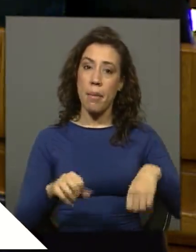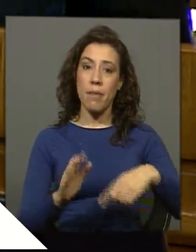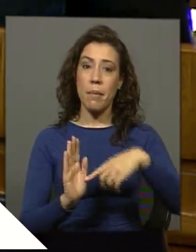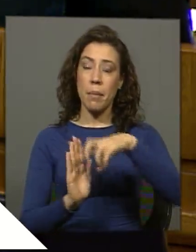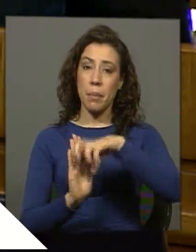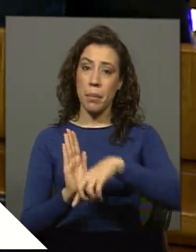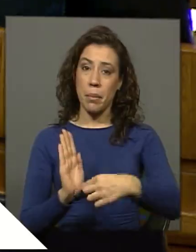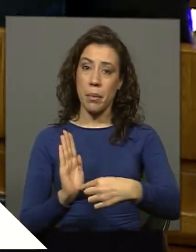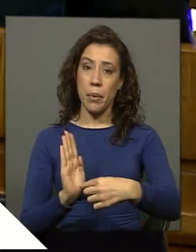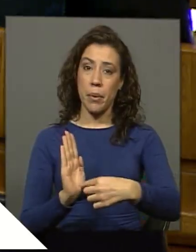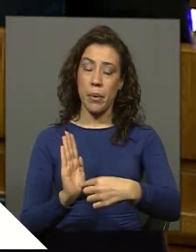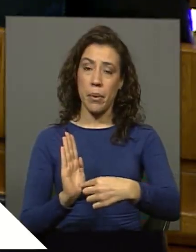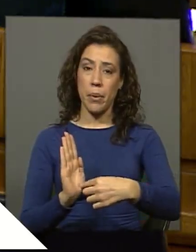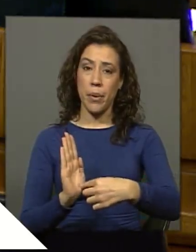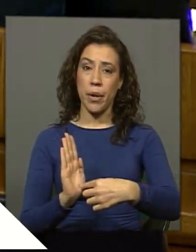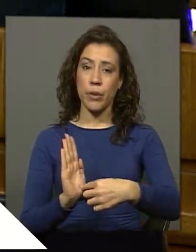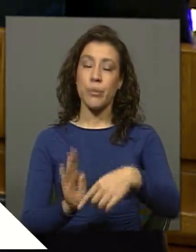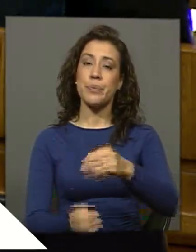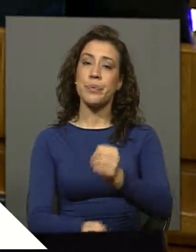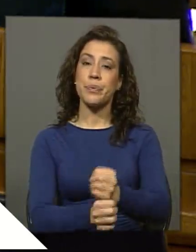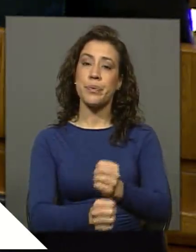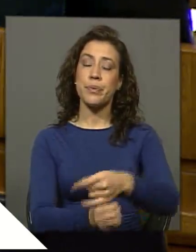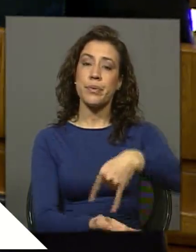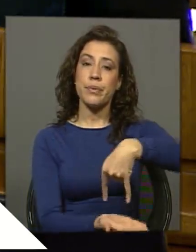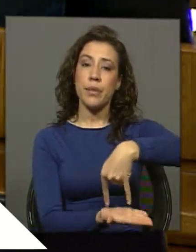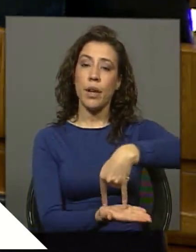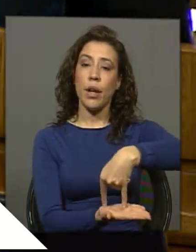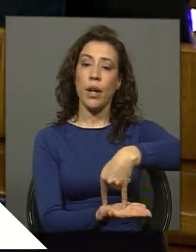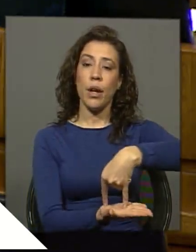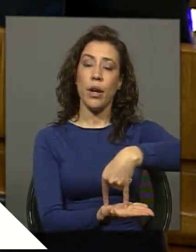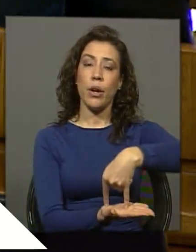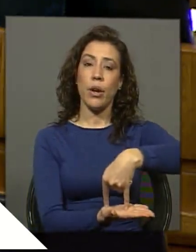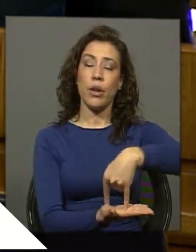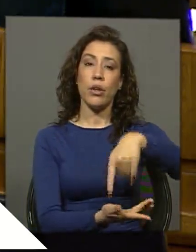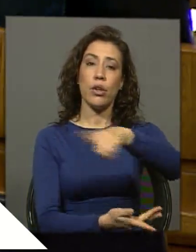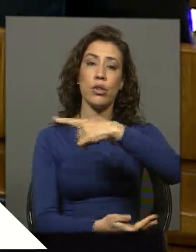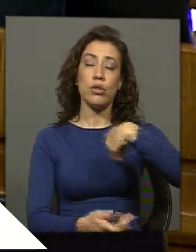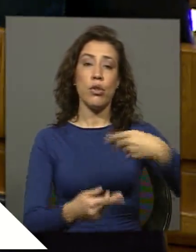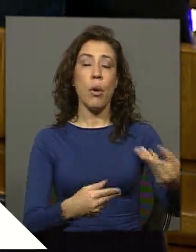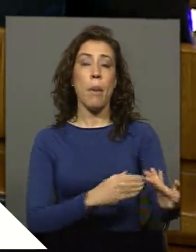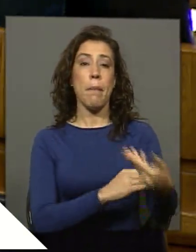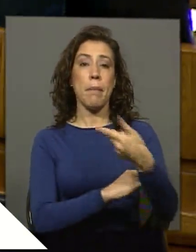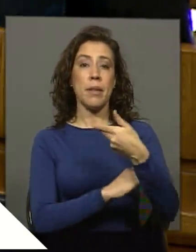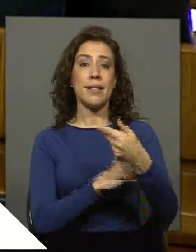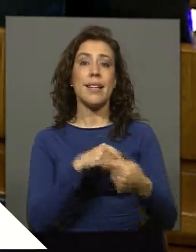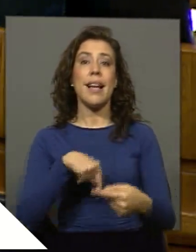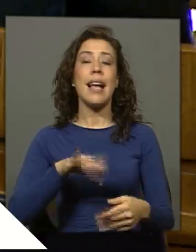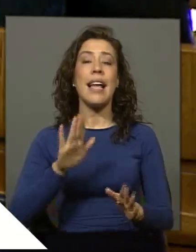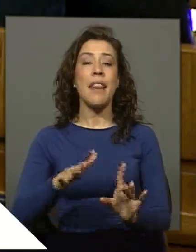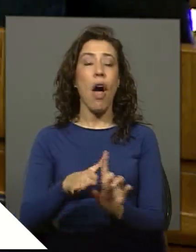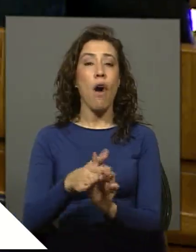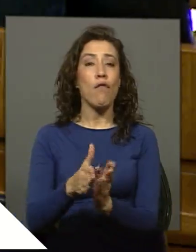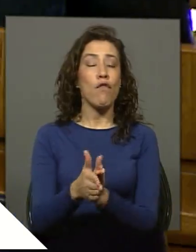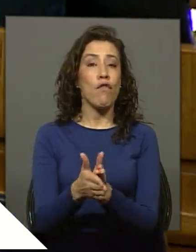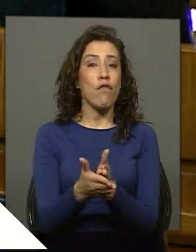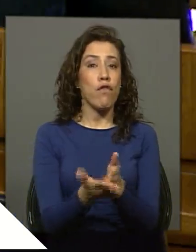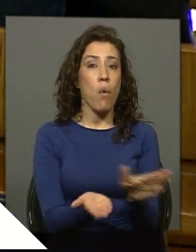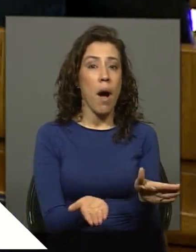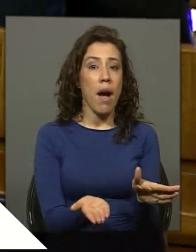señor presidente los trabajadores del congreso nacional nos han hecho una solicitud ellos quedan excluidos de